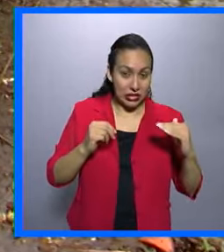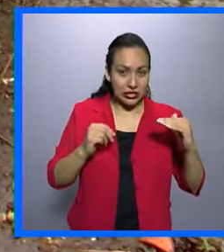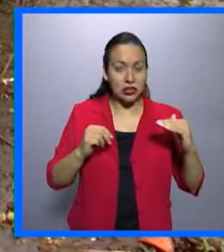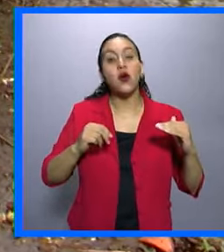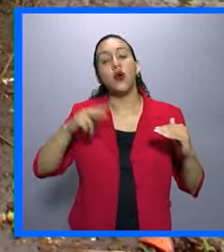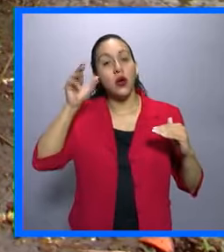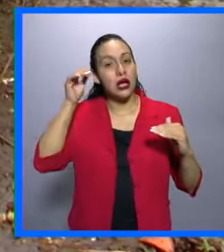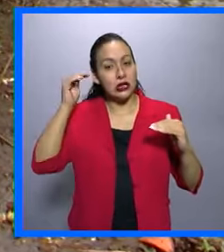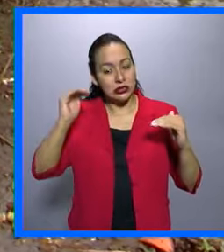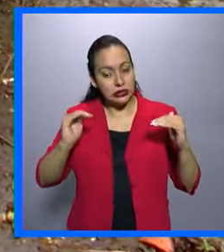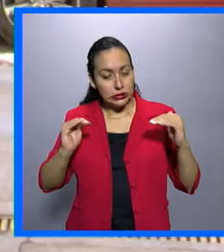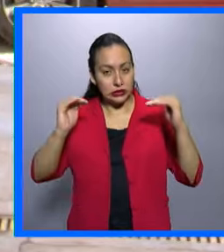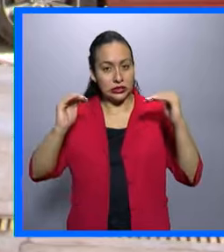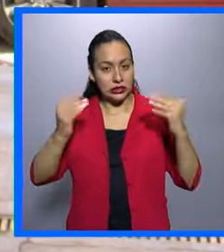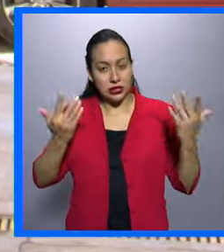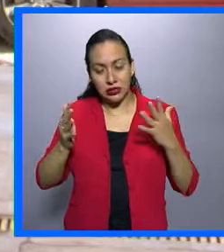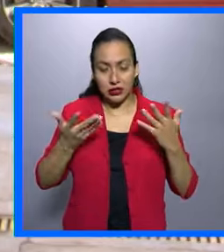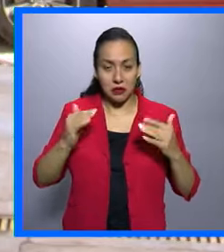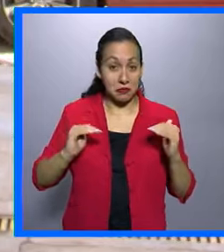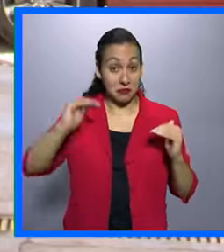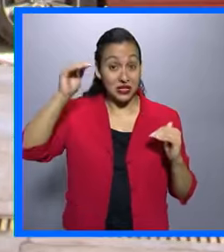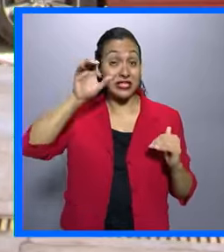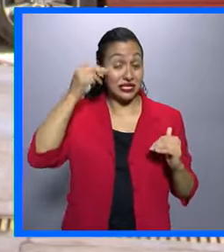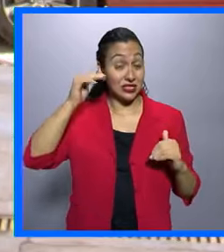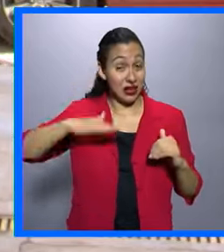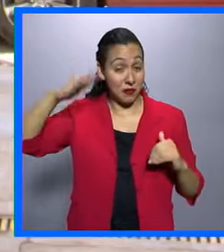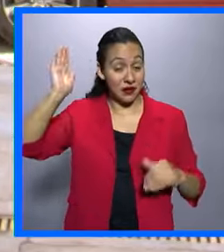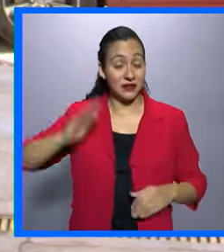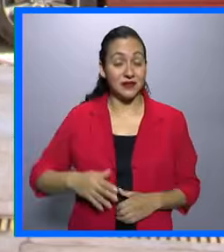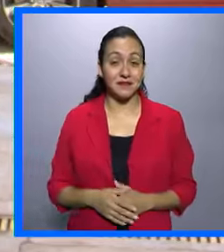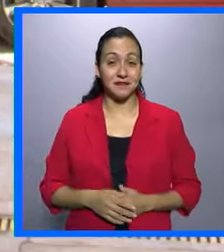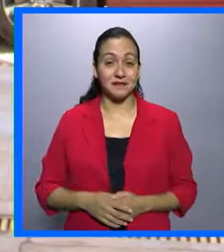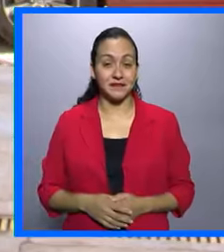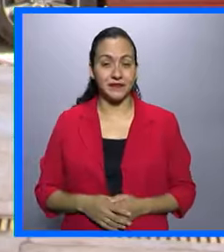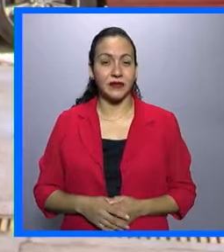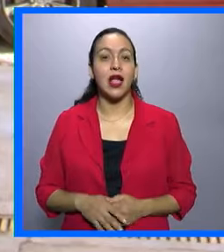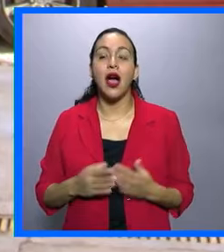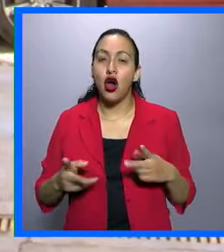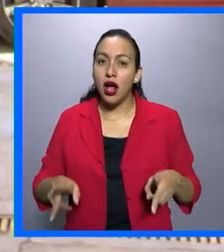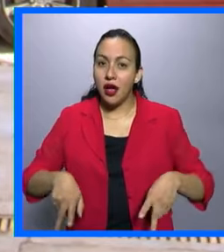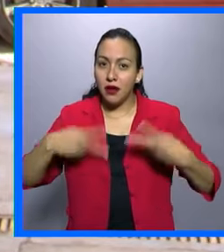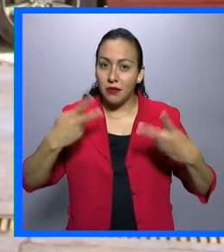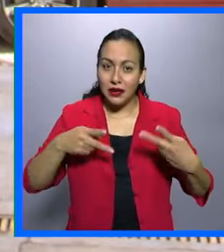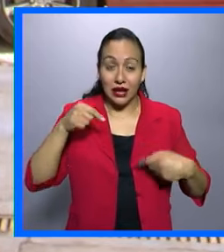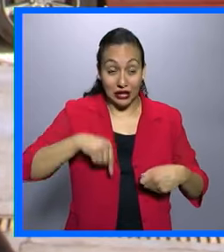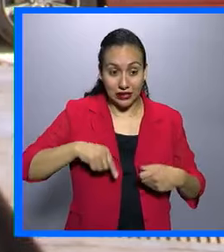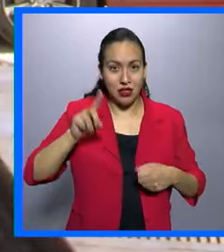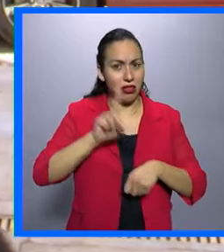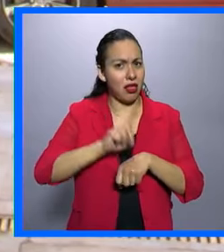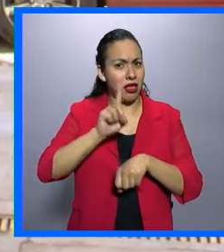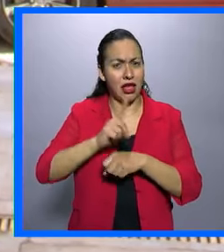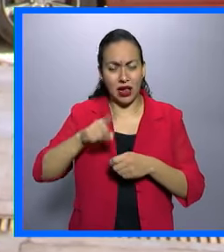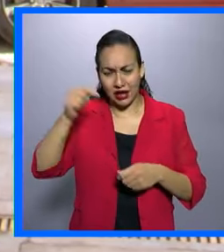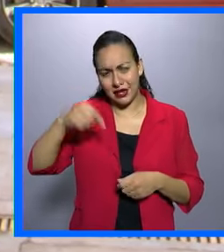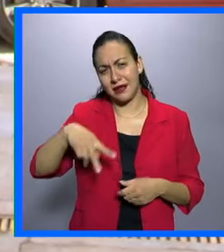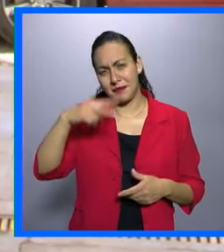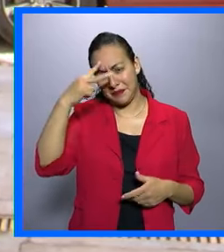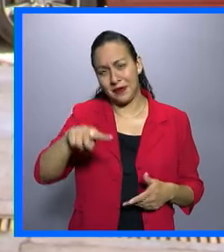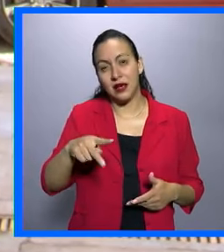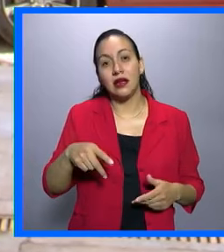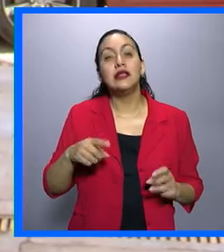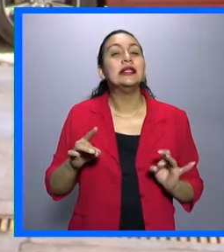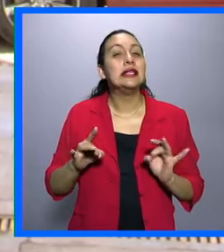producción ornamental. Y entonces traíamos un proyecto de vender planta en florerías. Entonces llegaron con